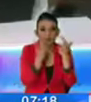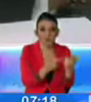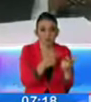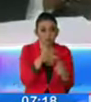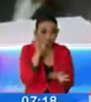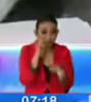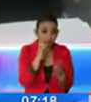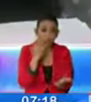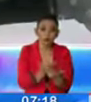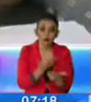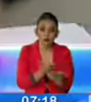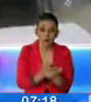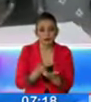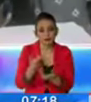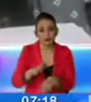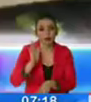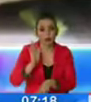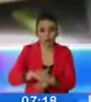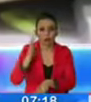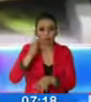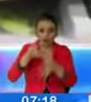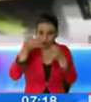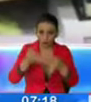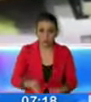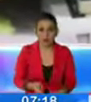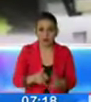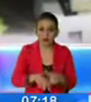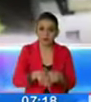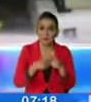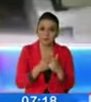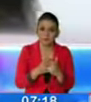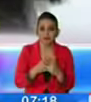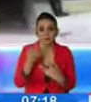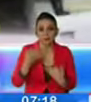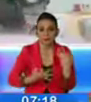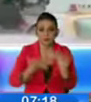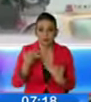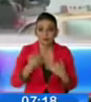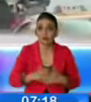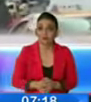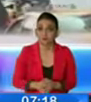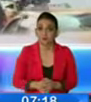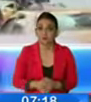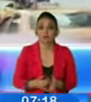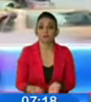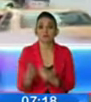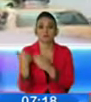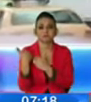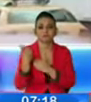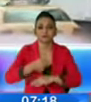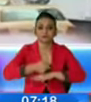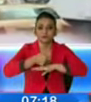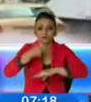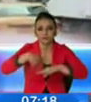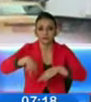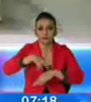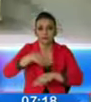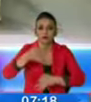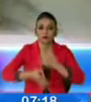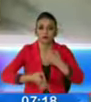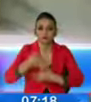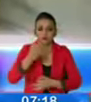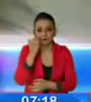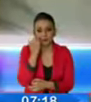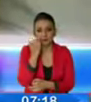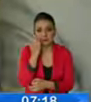pruebas, se emitiría un dictamen acusatorio que inicia un proceso de enjuiciamiento que debe estar a cargo de la Corte Nacional de Justicia.